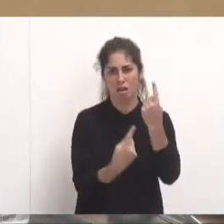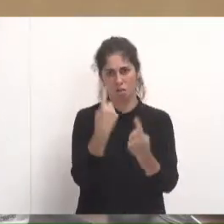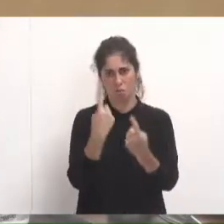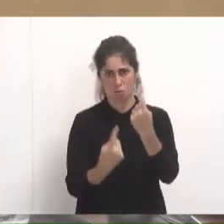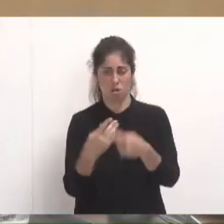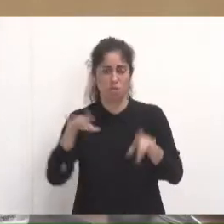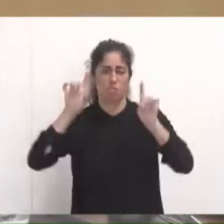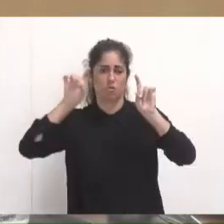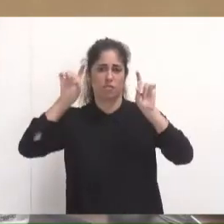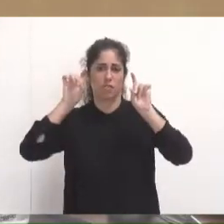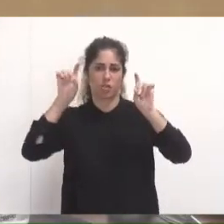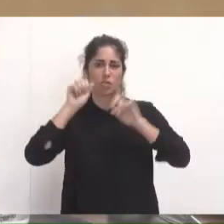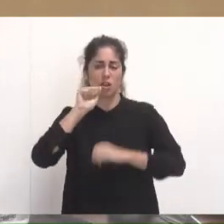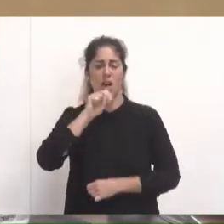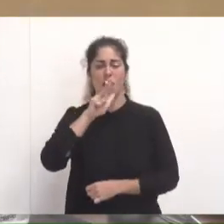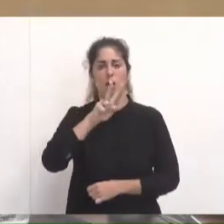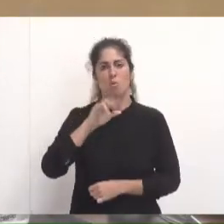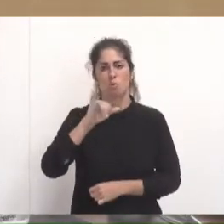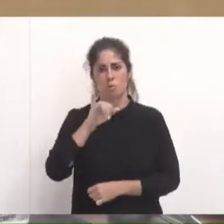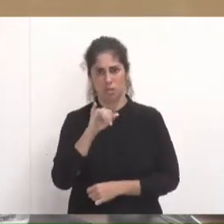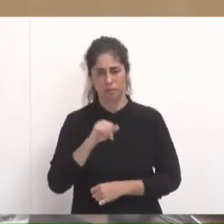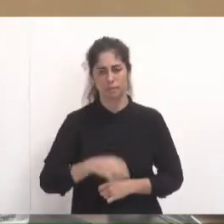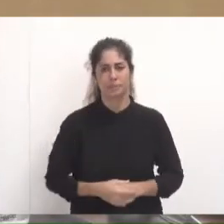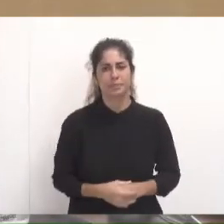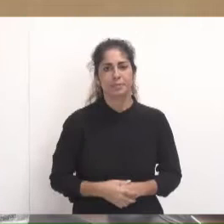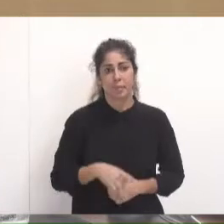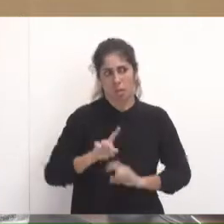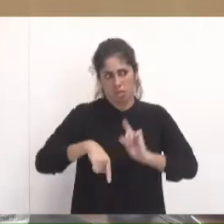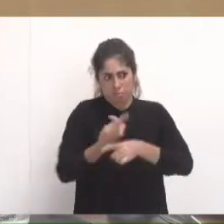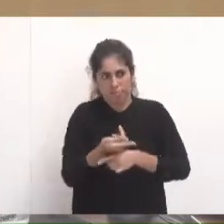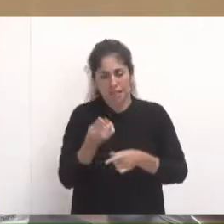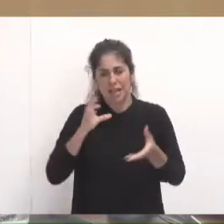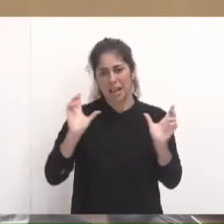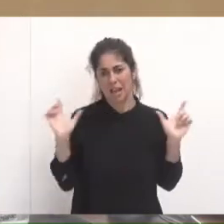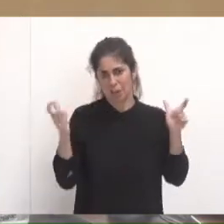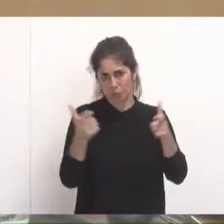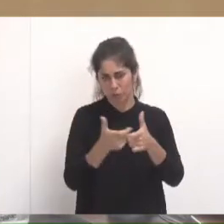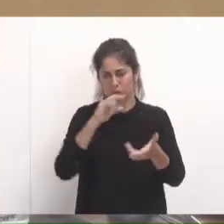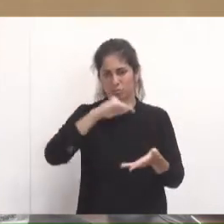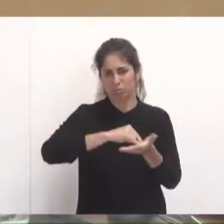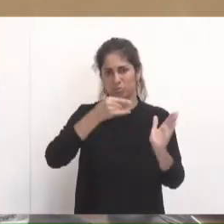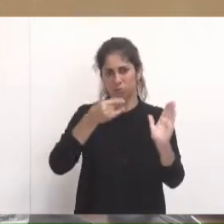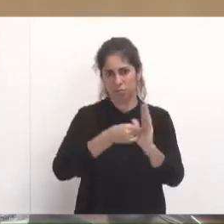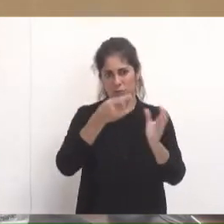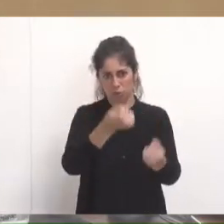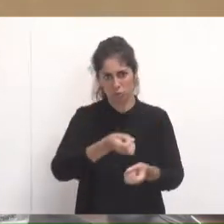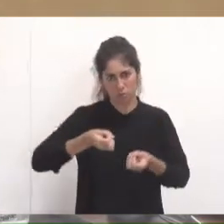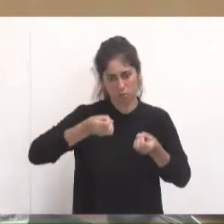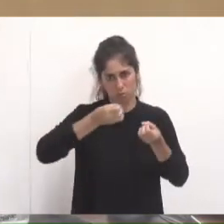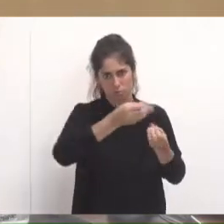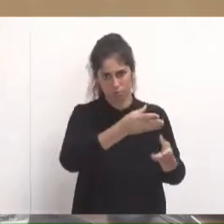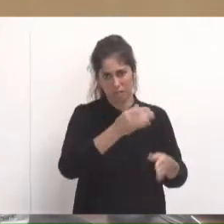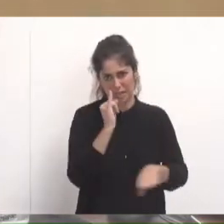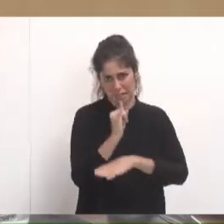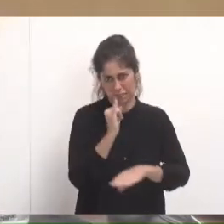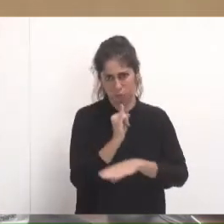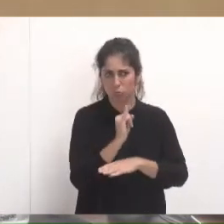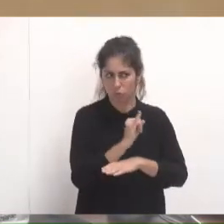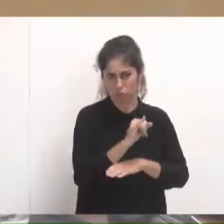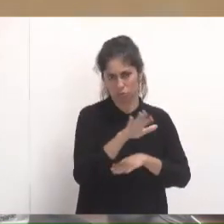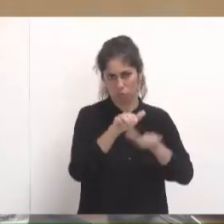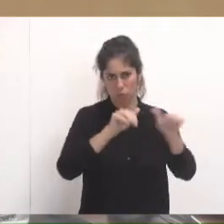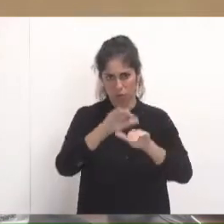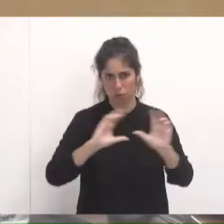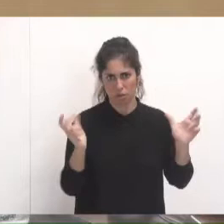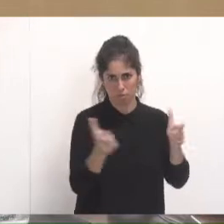Gajú y que se ha puesto de manifiesto a los técnicos que tuvimos en una reunión a convocatoria del ICIA. Por un lado, esta termita es